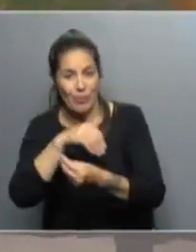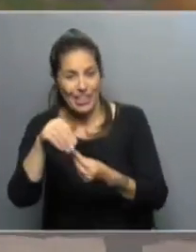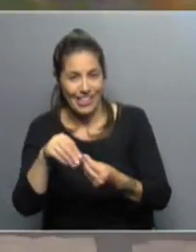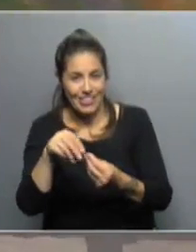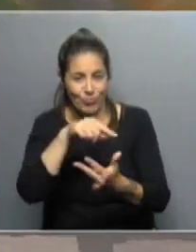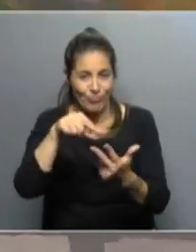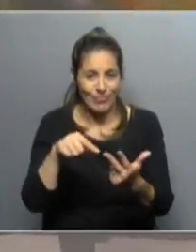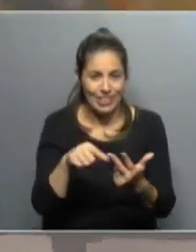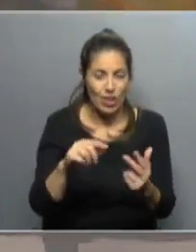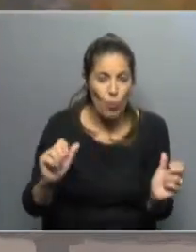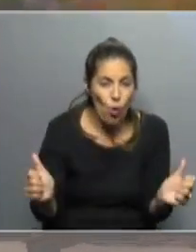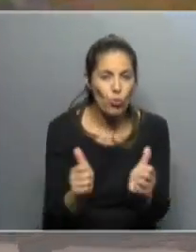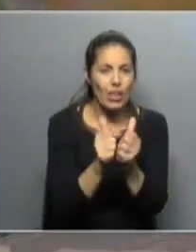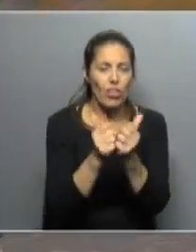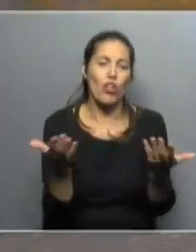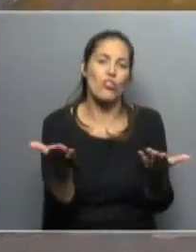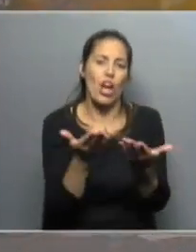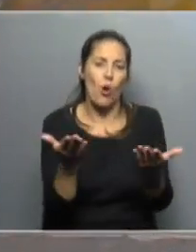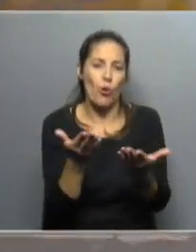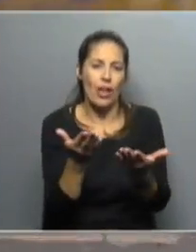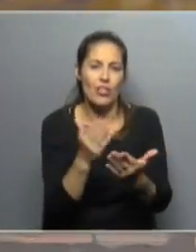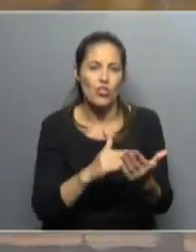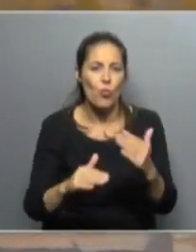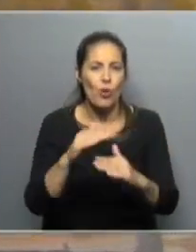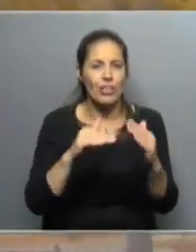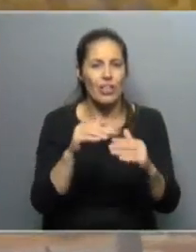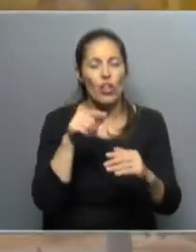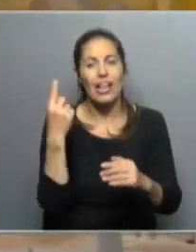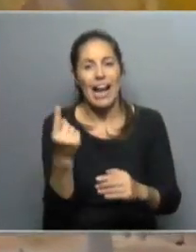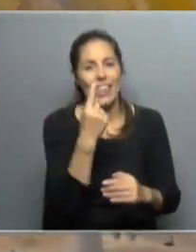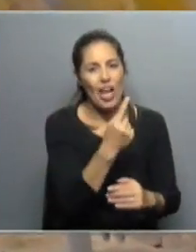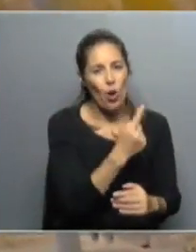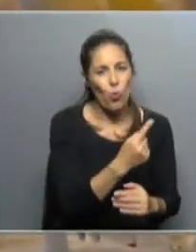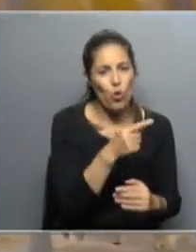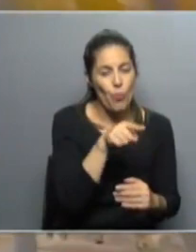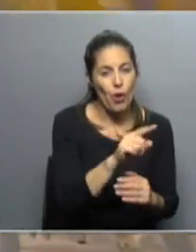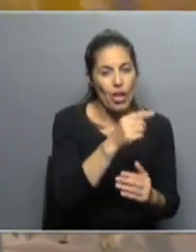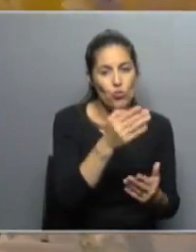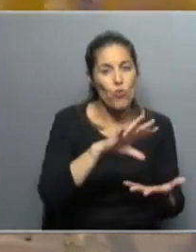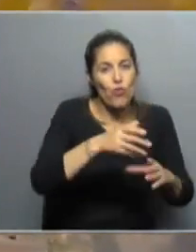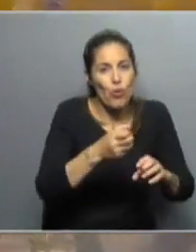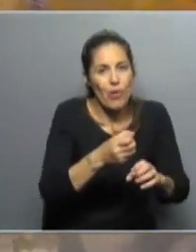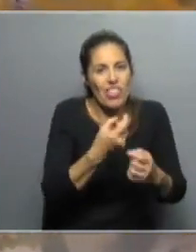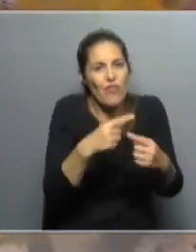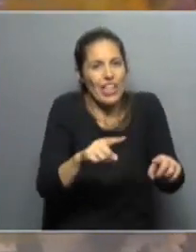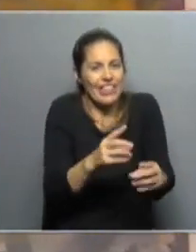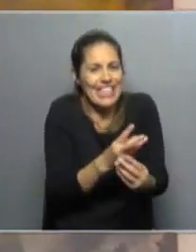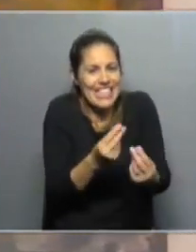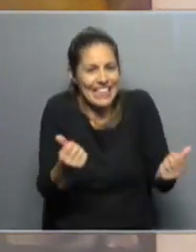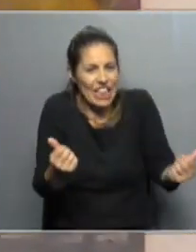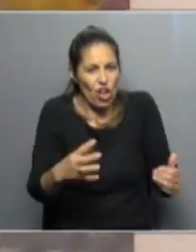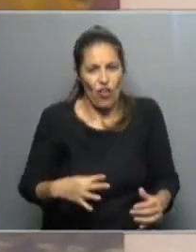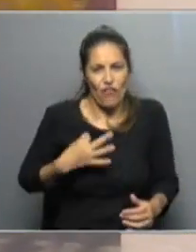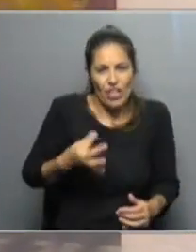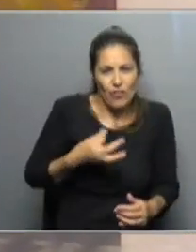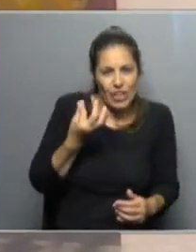como juntándolos y superponiendo esos tres círculos. Y cada uno lo tomó para su lado, su manera diferente de sentirlo, de vivirlo. Es